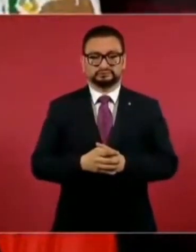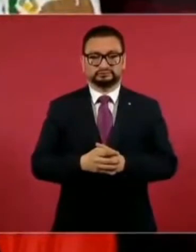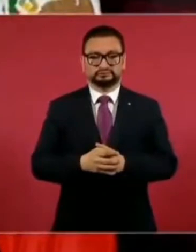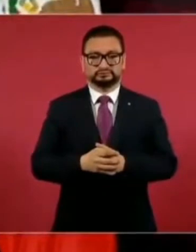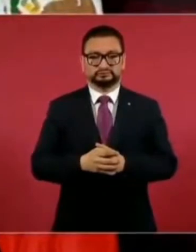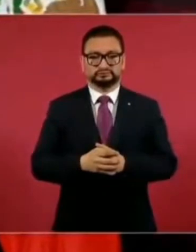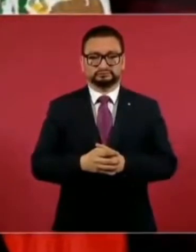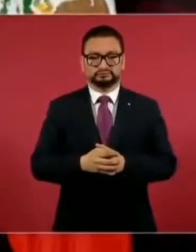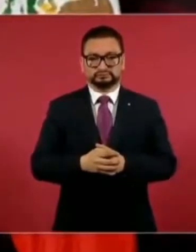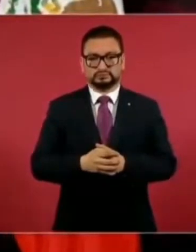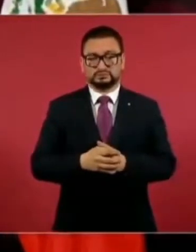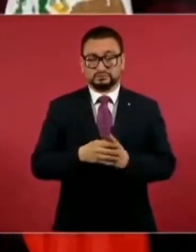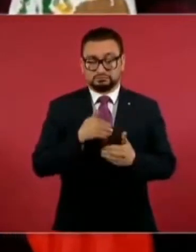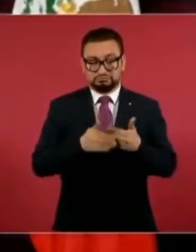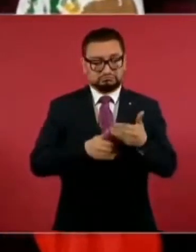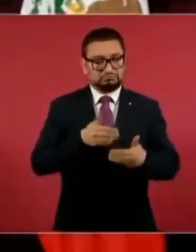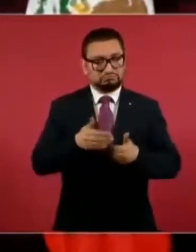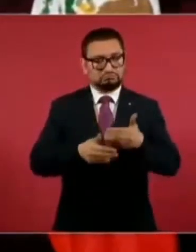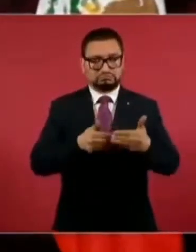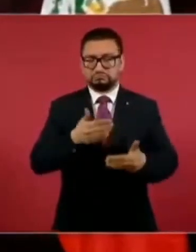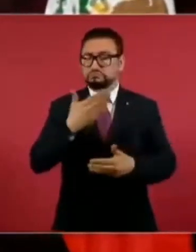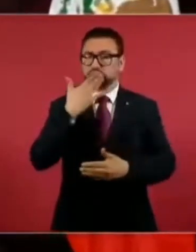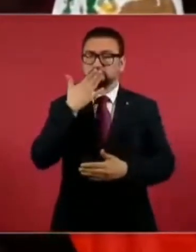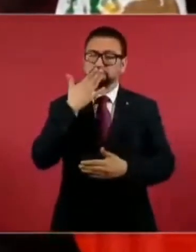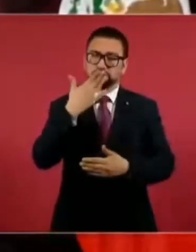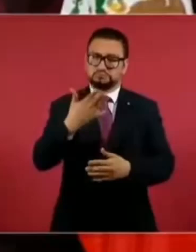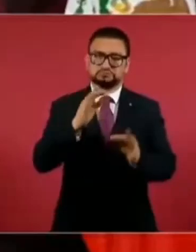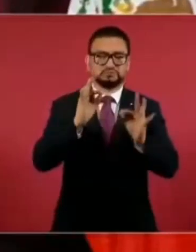ha tenido buenos resultados.